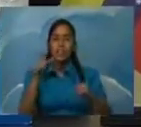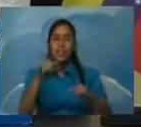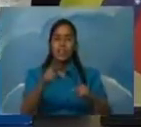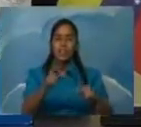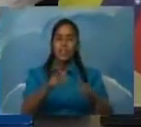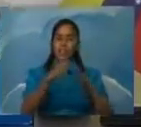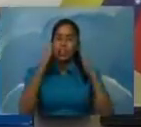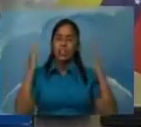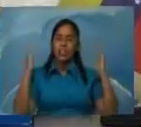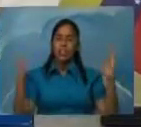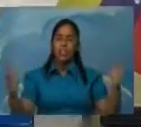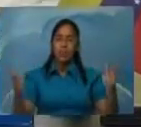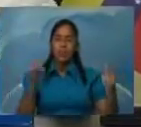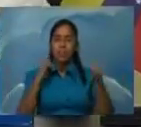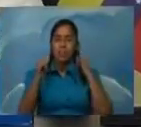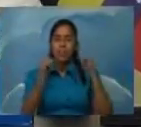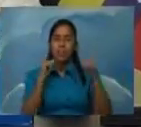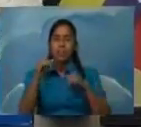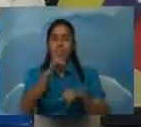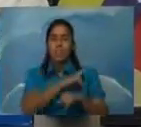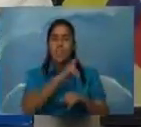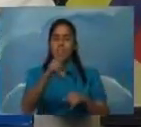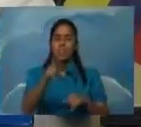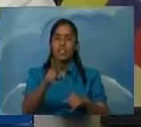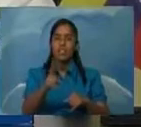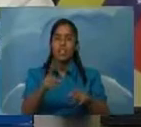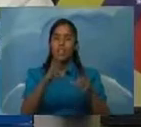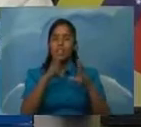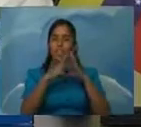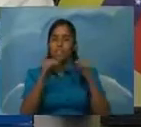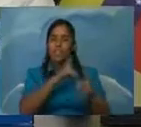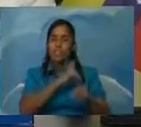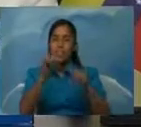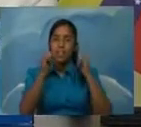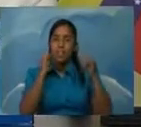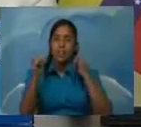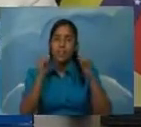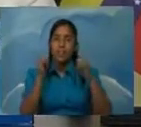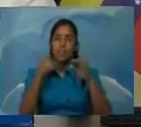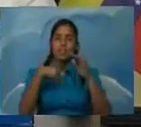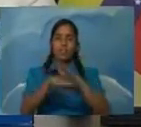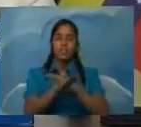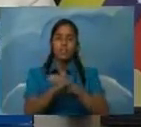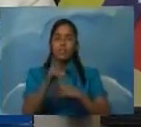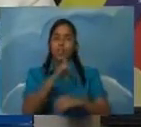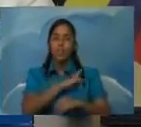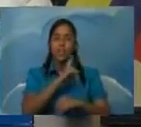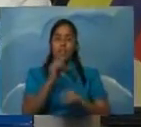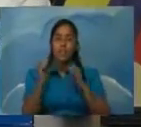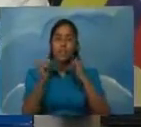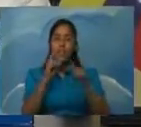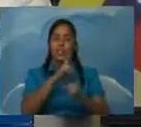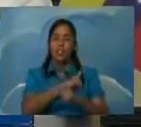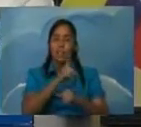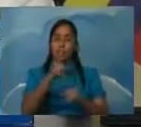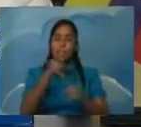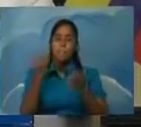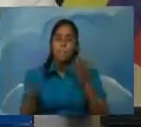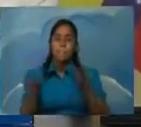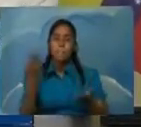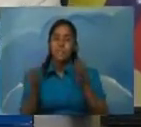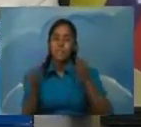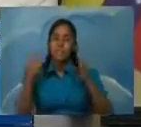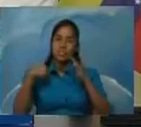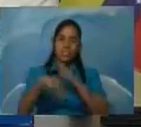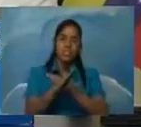esa tremenda fiesta de la Pascua. Pascua significa pasar de largo, pasar, pesa,